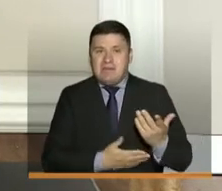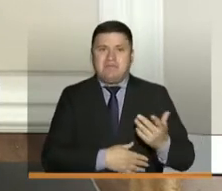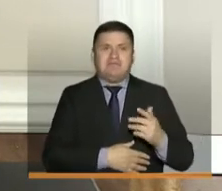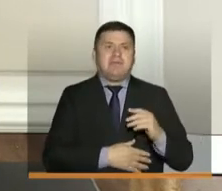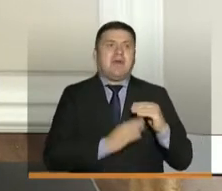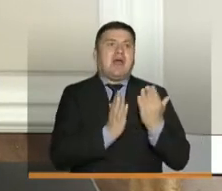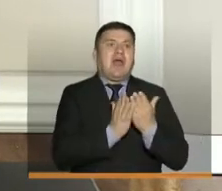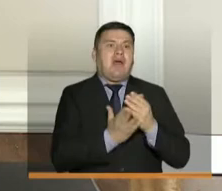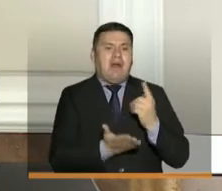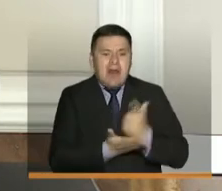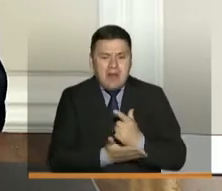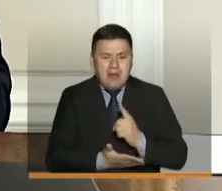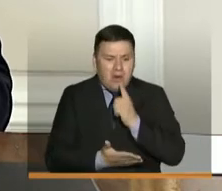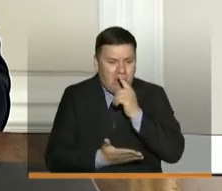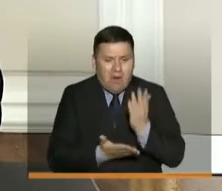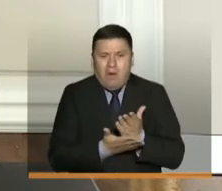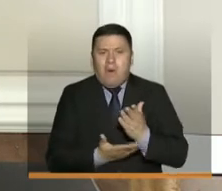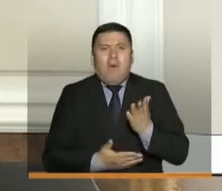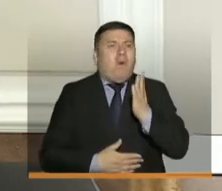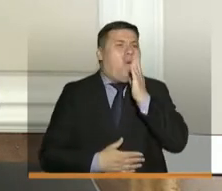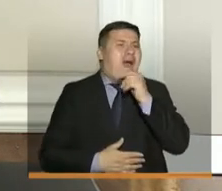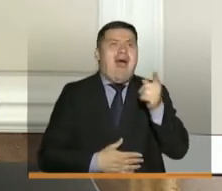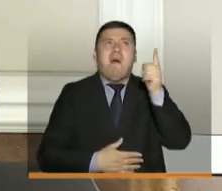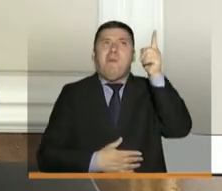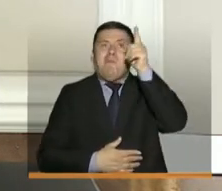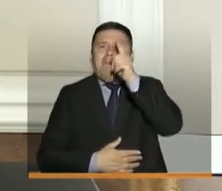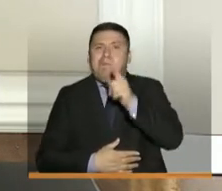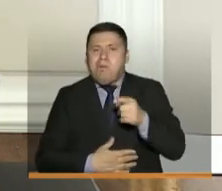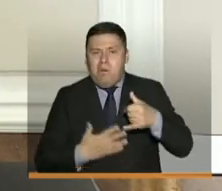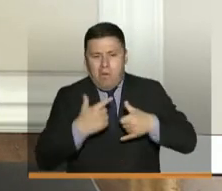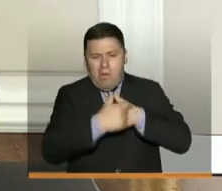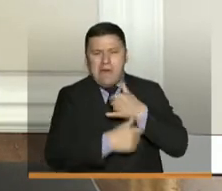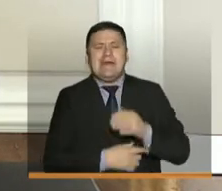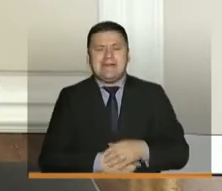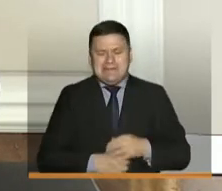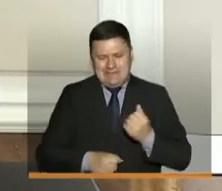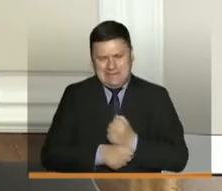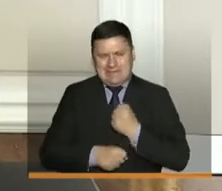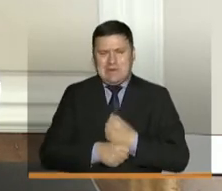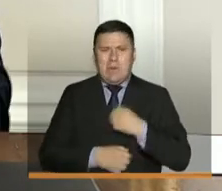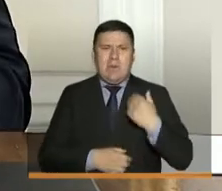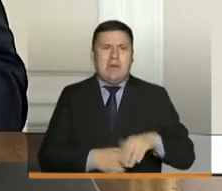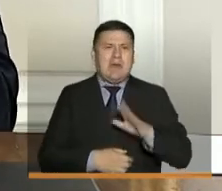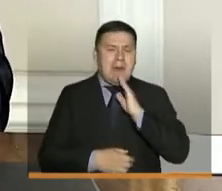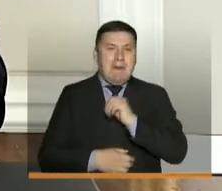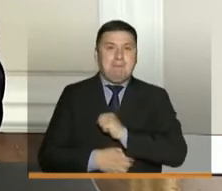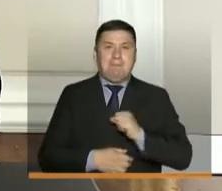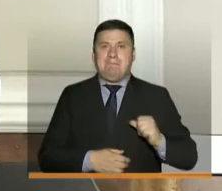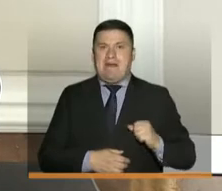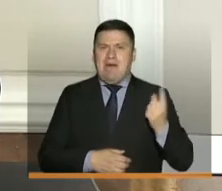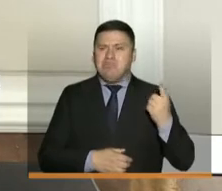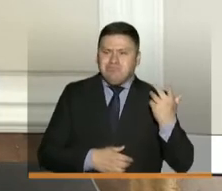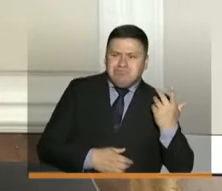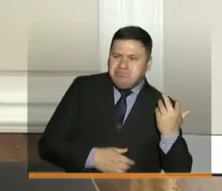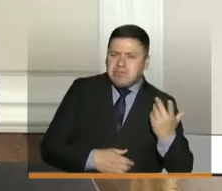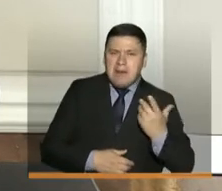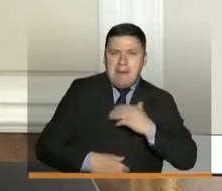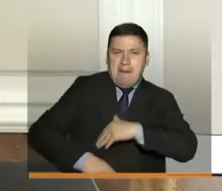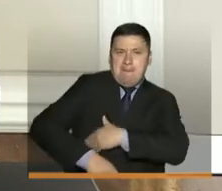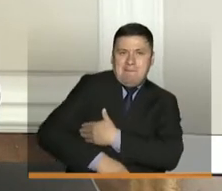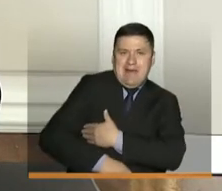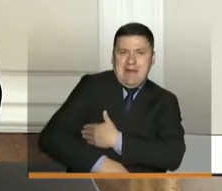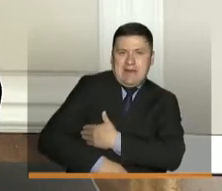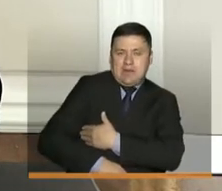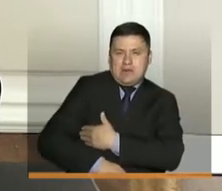kits escolares, a ciertas herramientas para el aprendizaje, ha sido el papel que ha jugado el sector privado trabajando con el Ministerio de